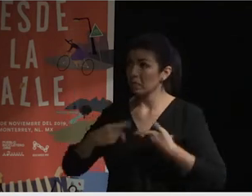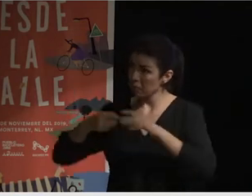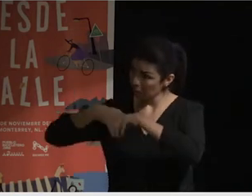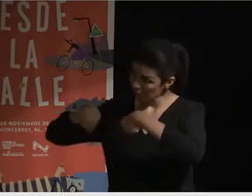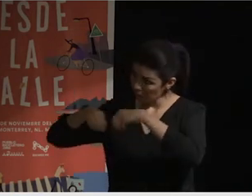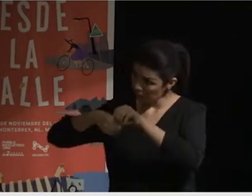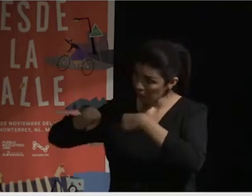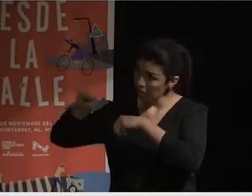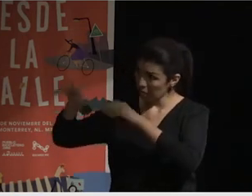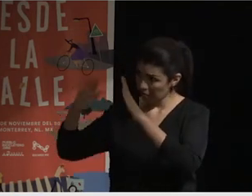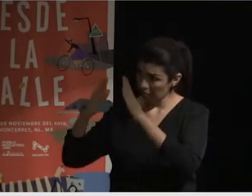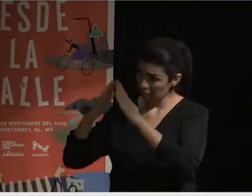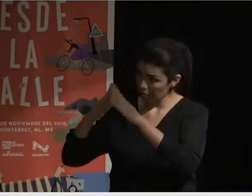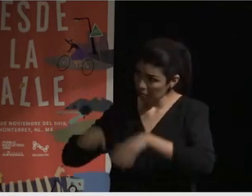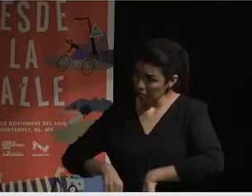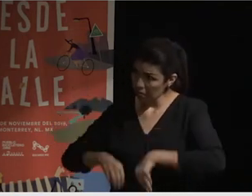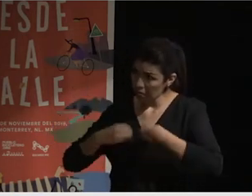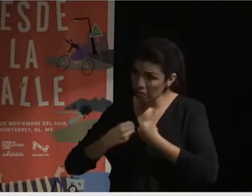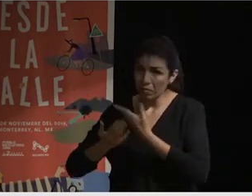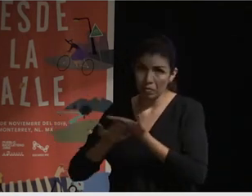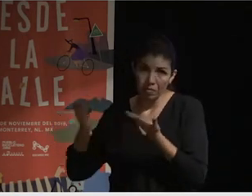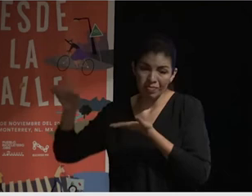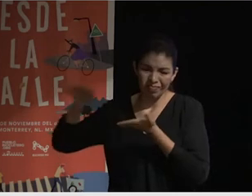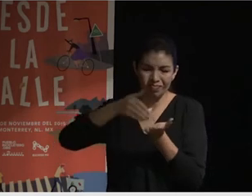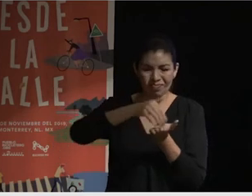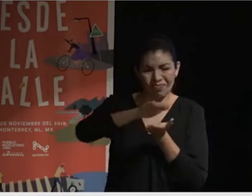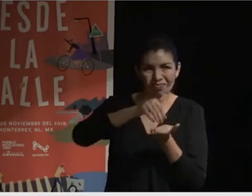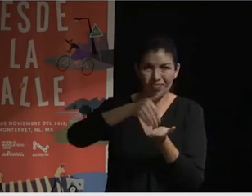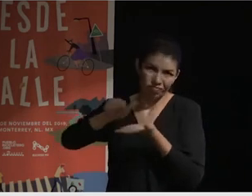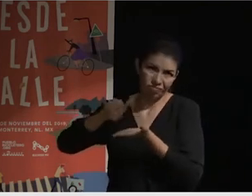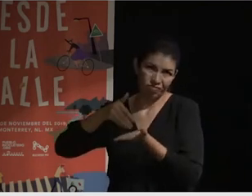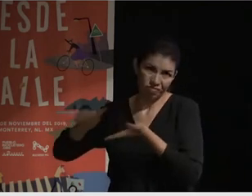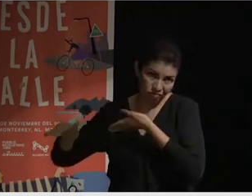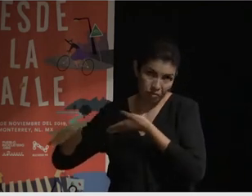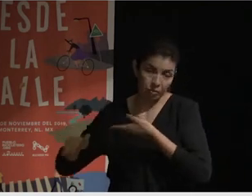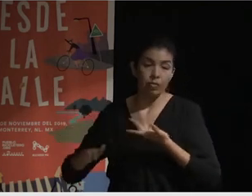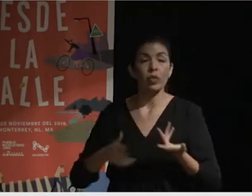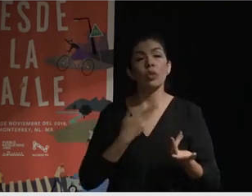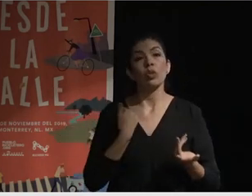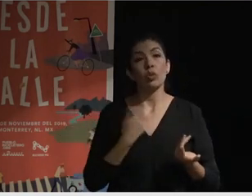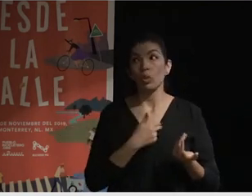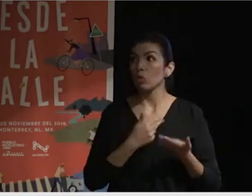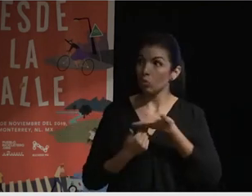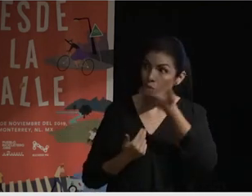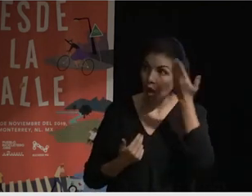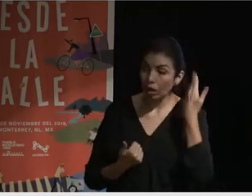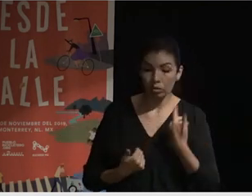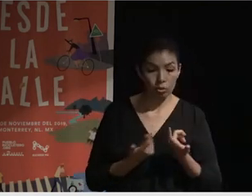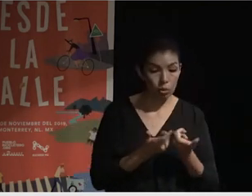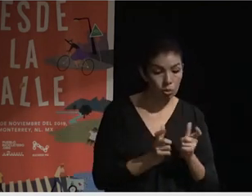hicimos con HIC se hizo una petición sobre todo, y una red de periodistas, una petición de información para detectar